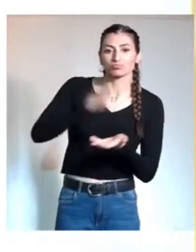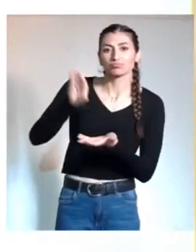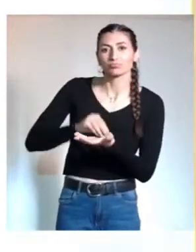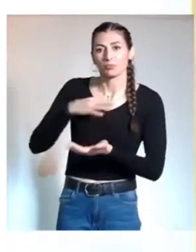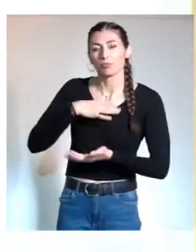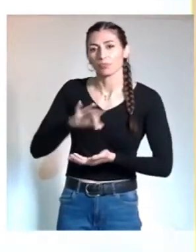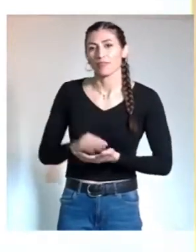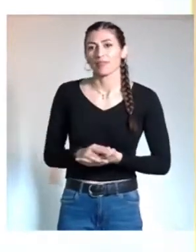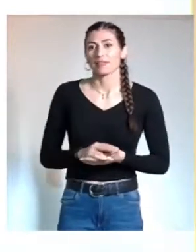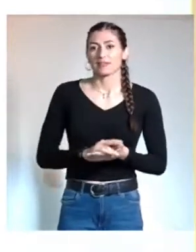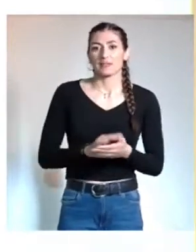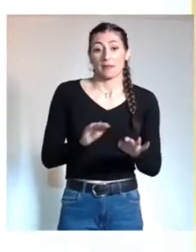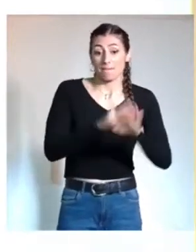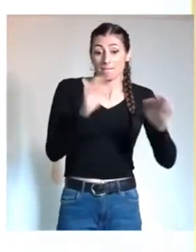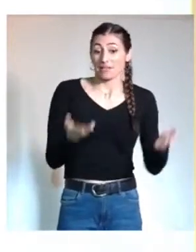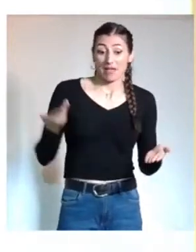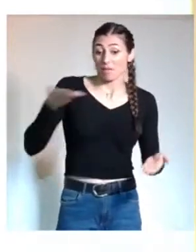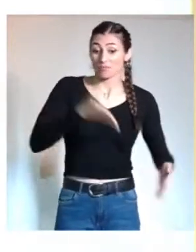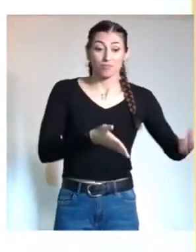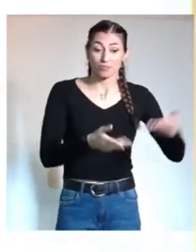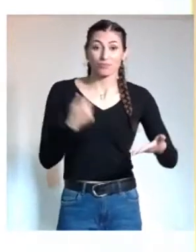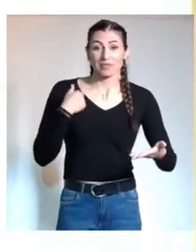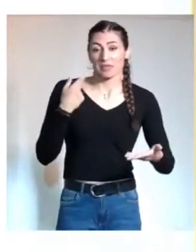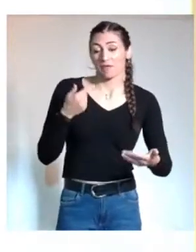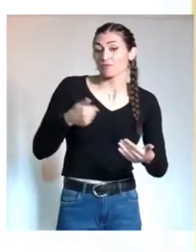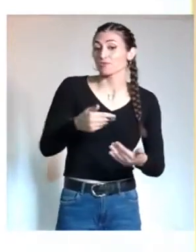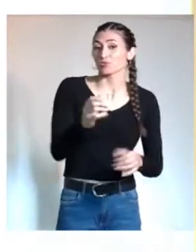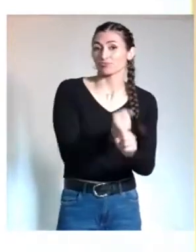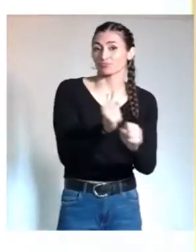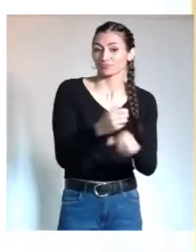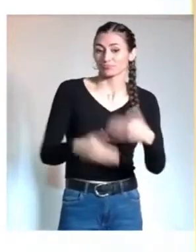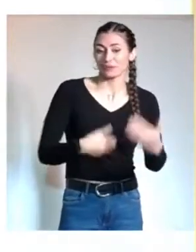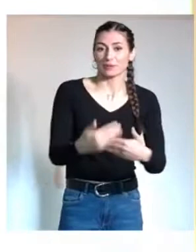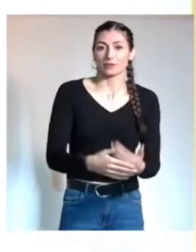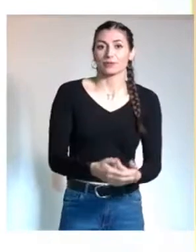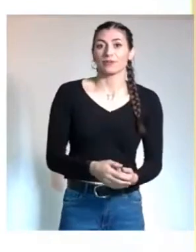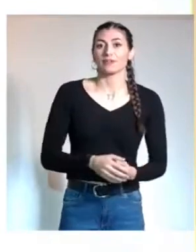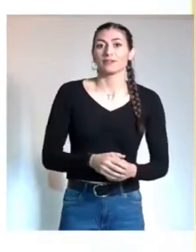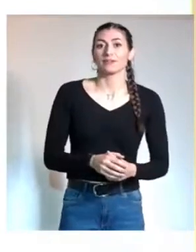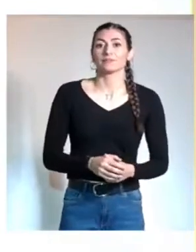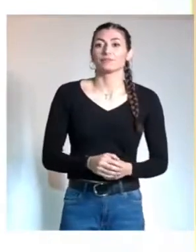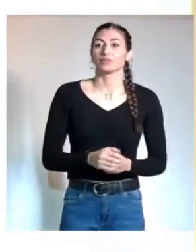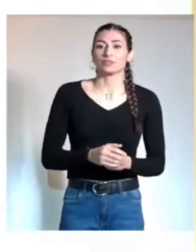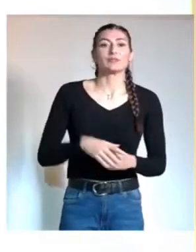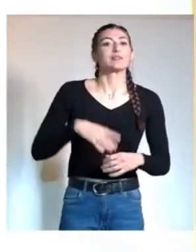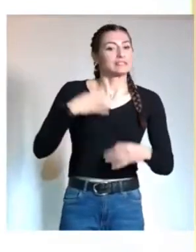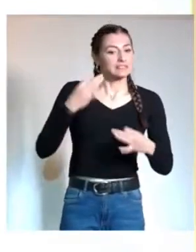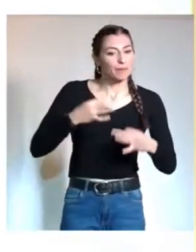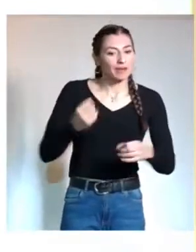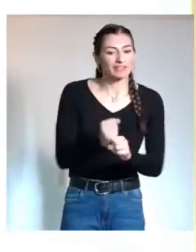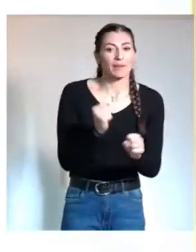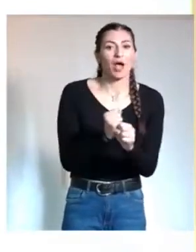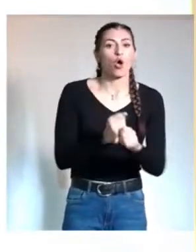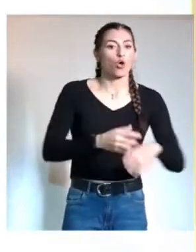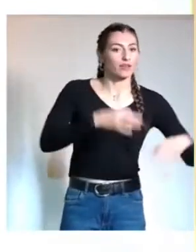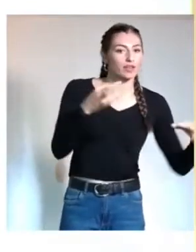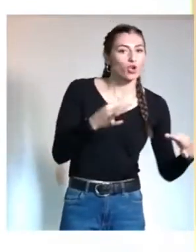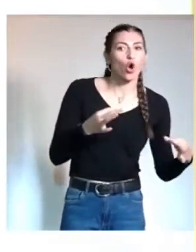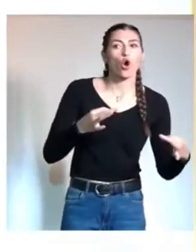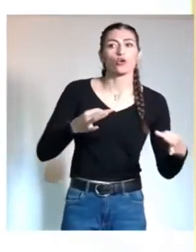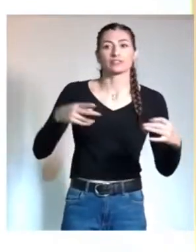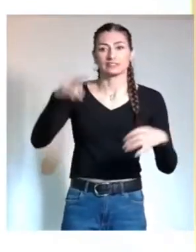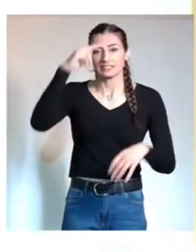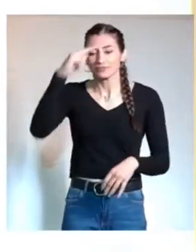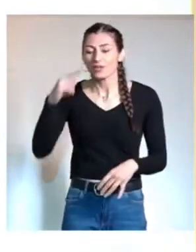la mesa. Pues para seguir avanzando, ¿en qué? En rigor, en respeto, en aras de una fraternidad